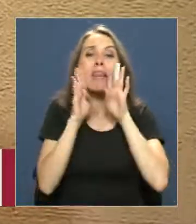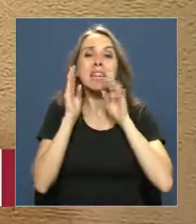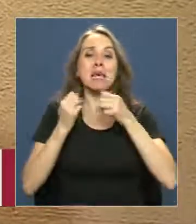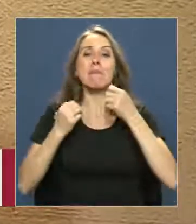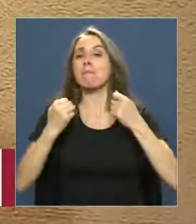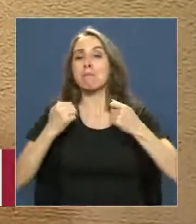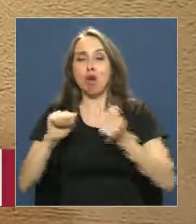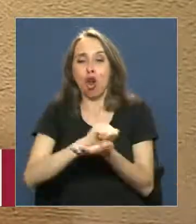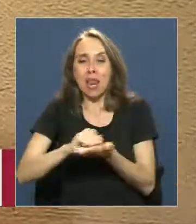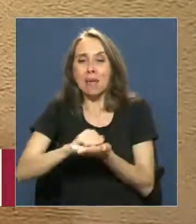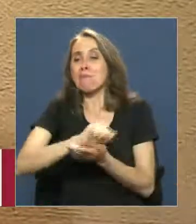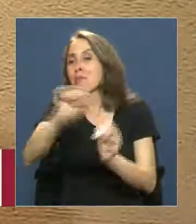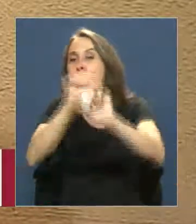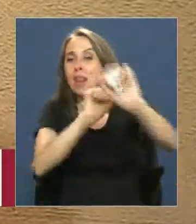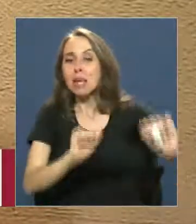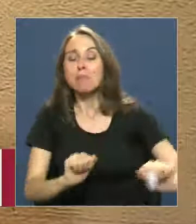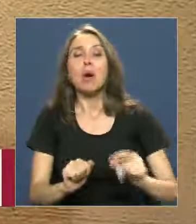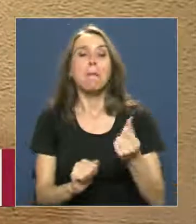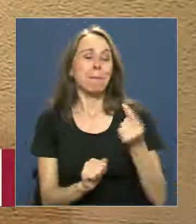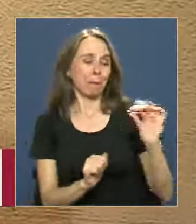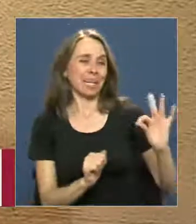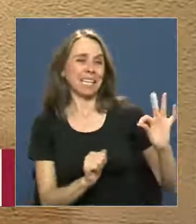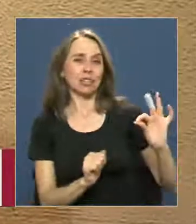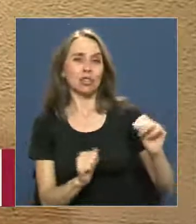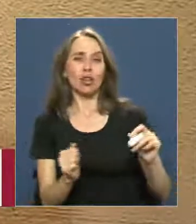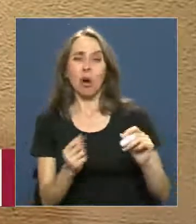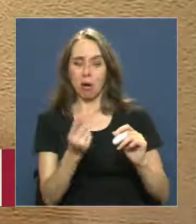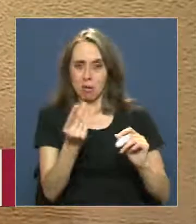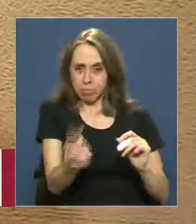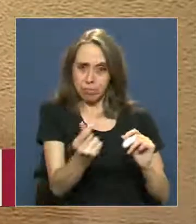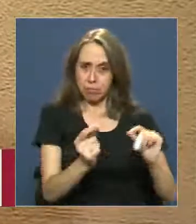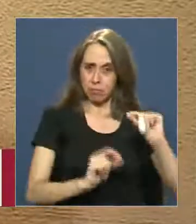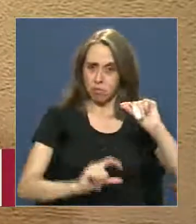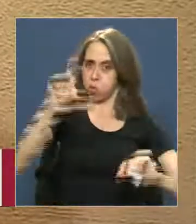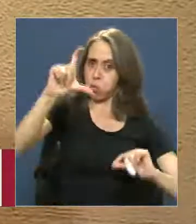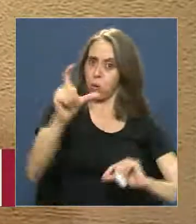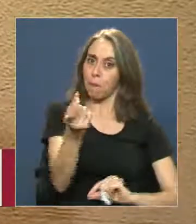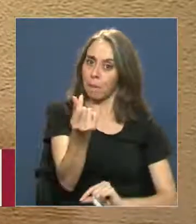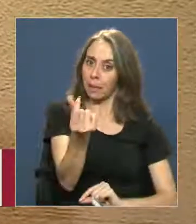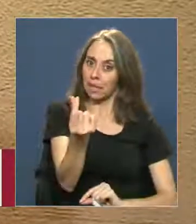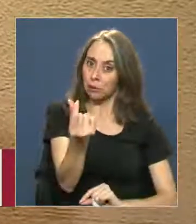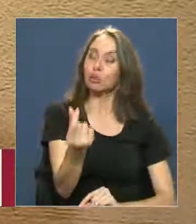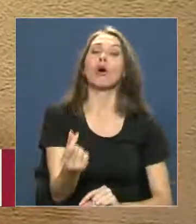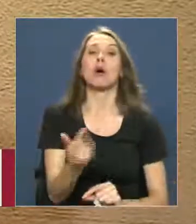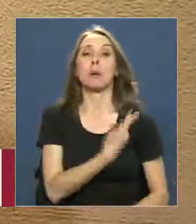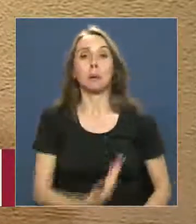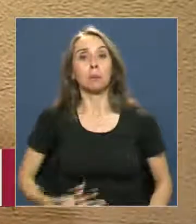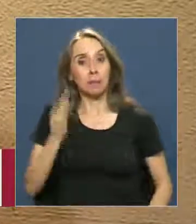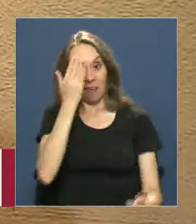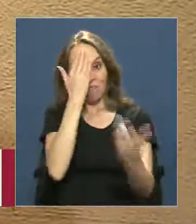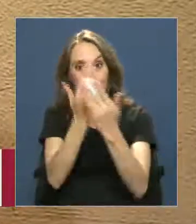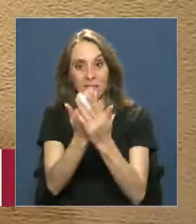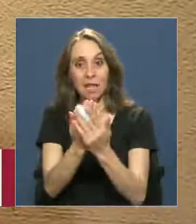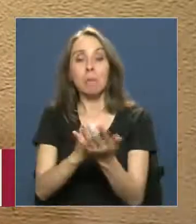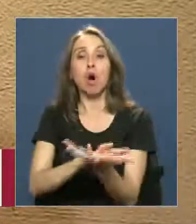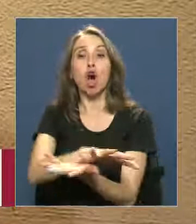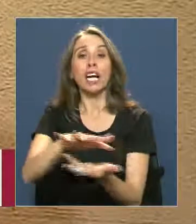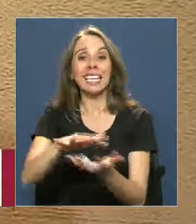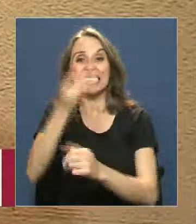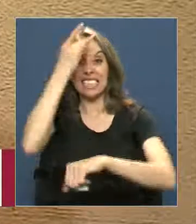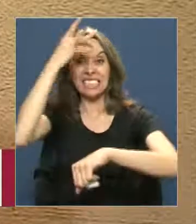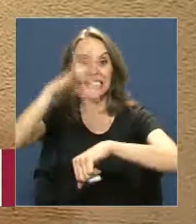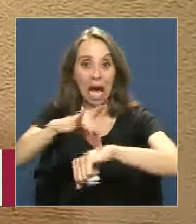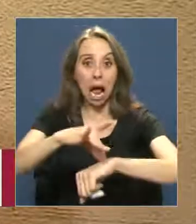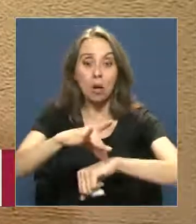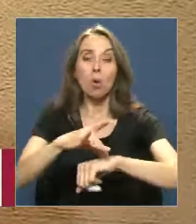subido rápidamente sus precios. Presidenta, enfrentamos esta crisis sanitaria con una economía precaria,